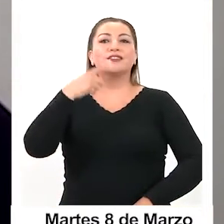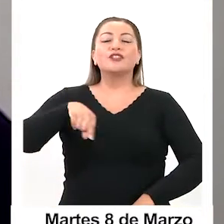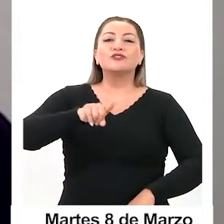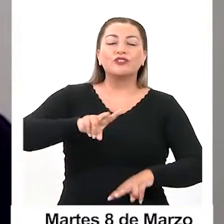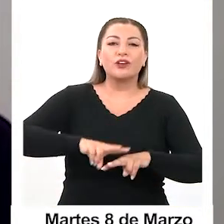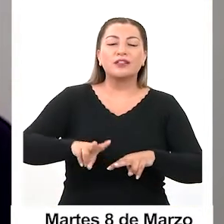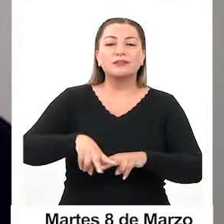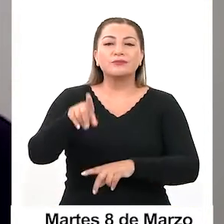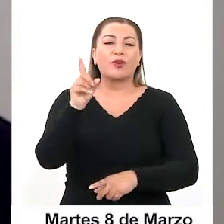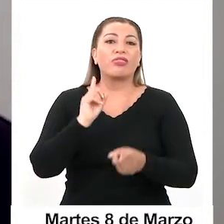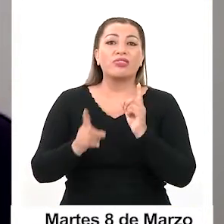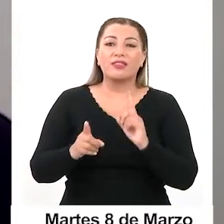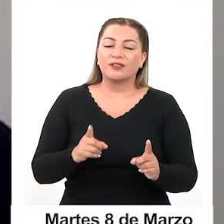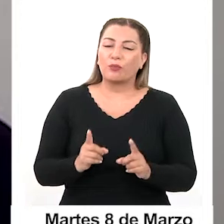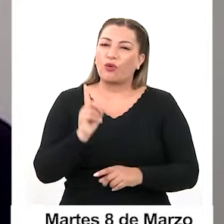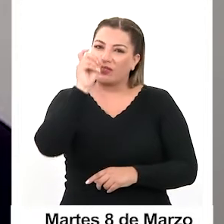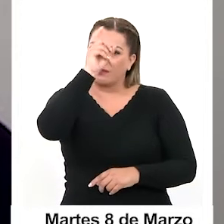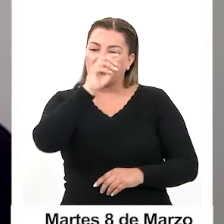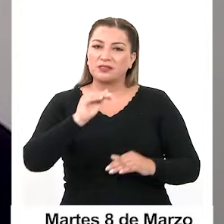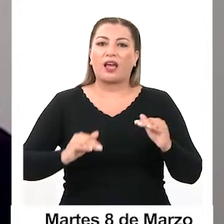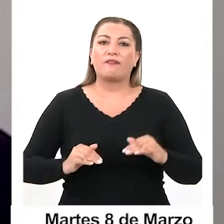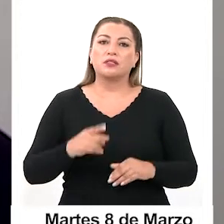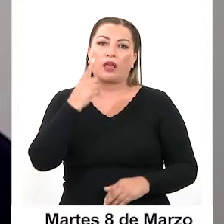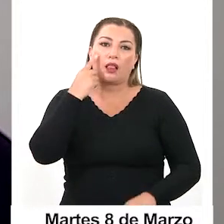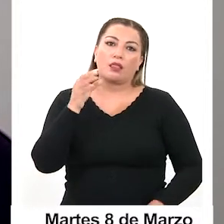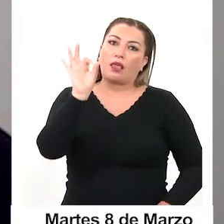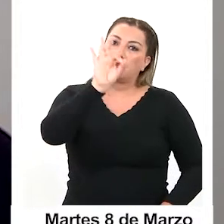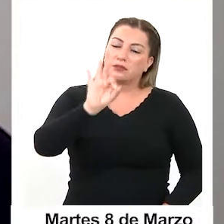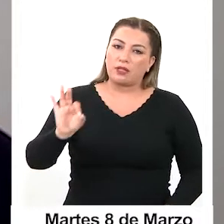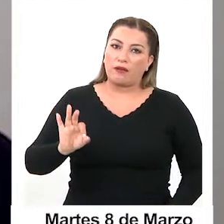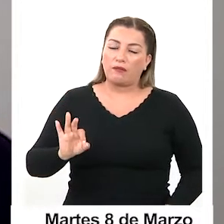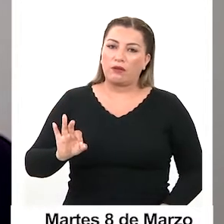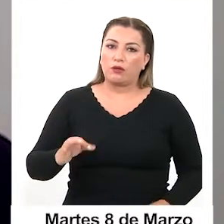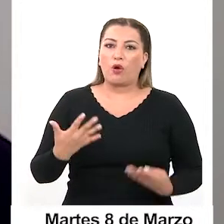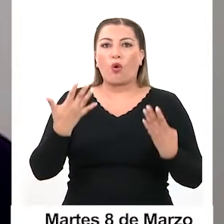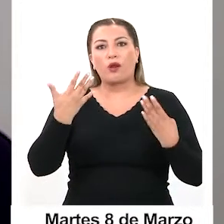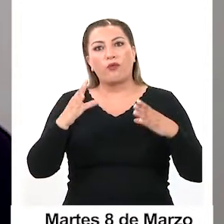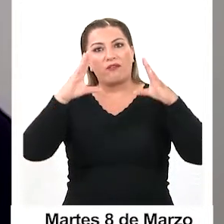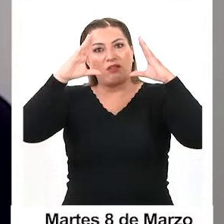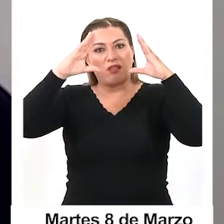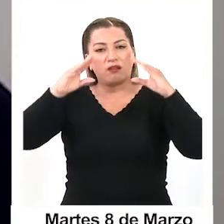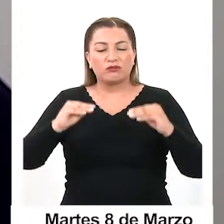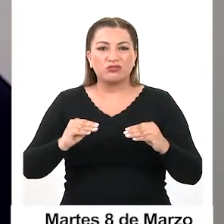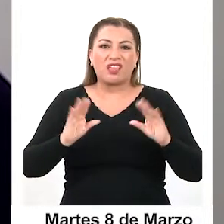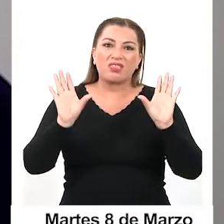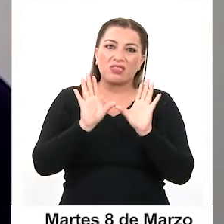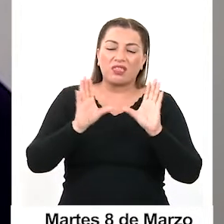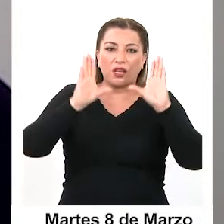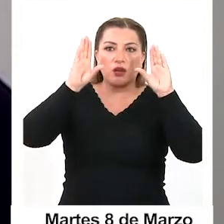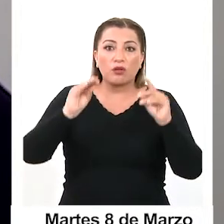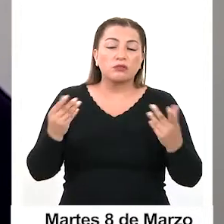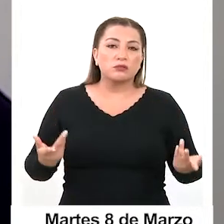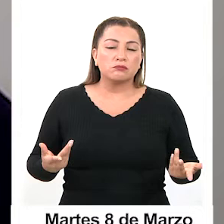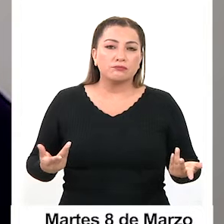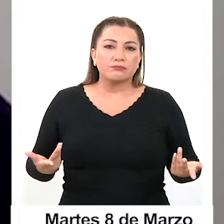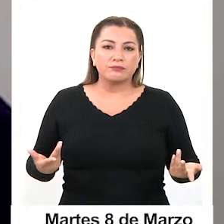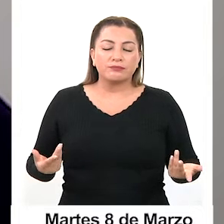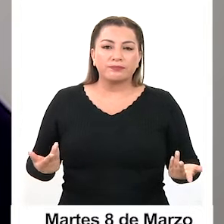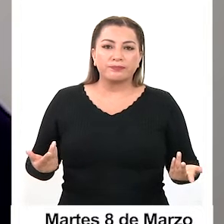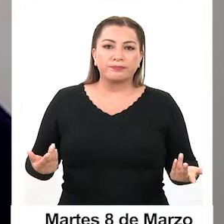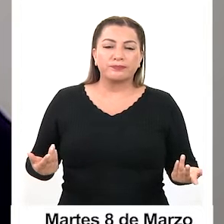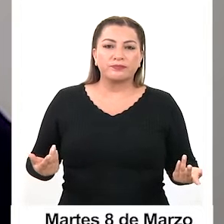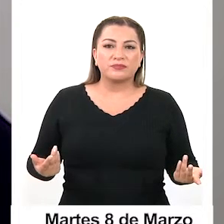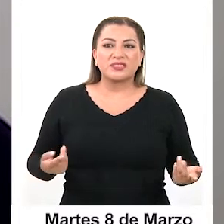que es difícil para nosotros, pero a veces los sábados o a las 9 de la noche o a las 10 de la noche, porque si no uno le